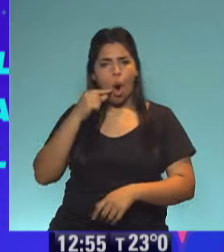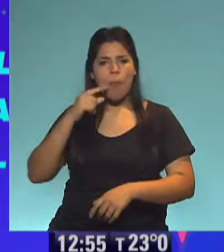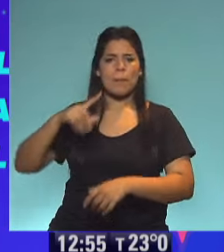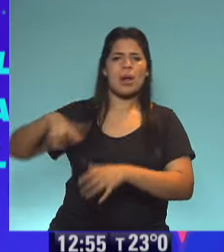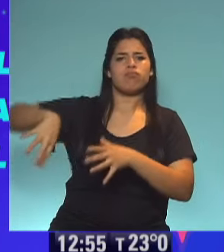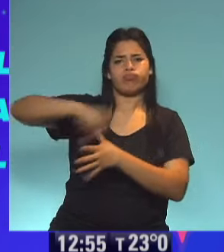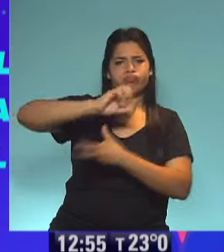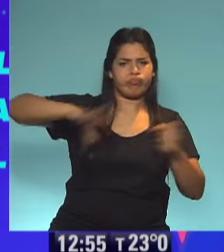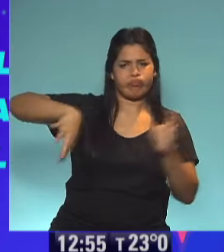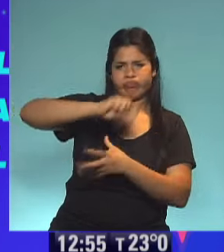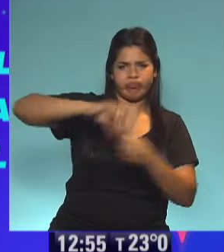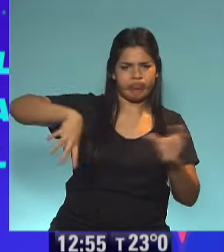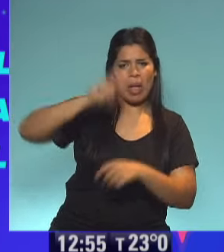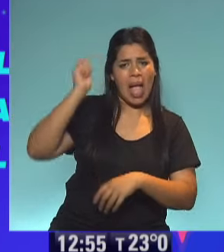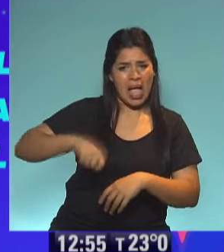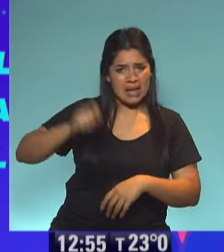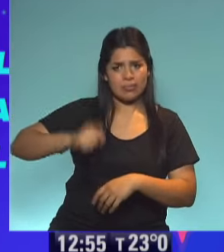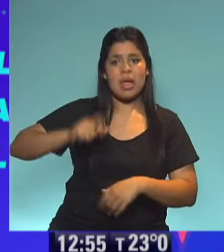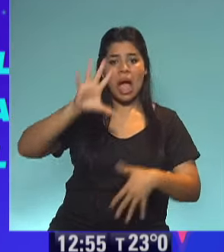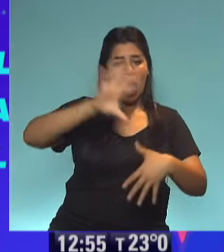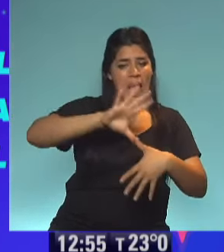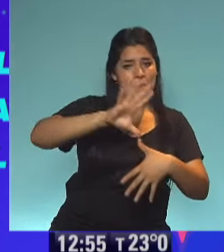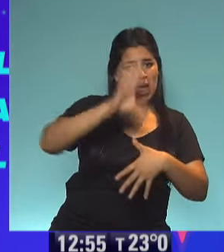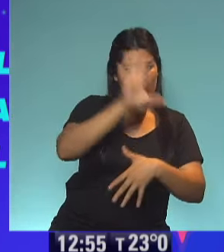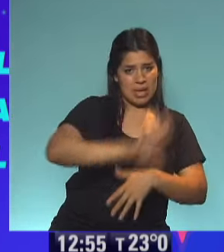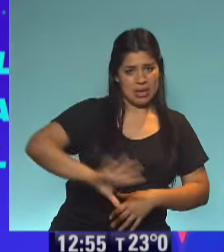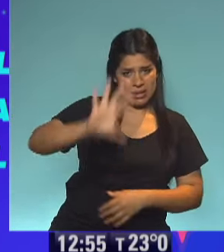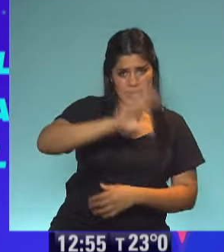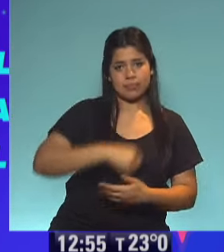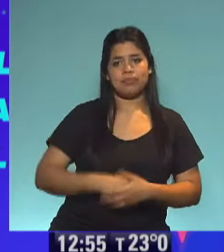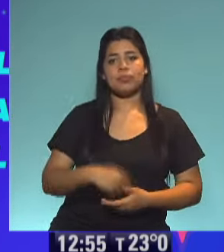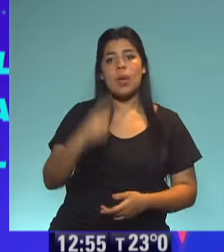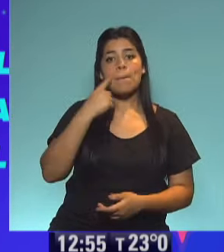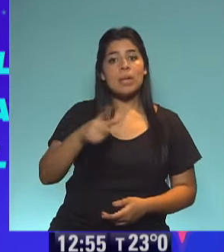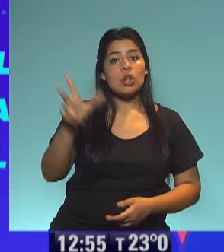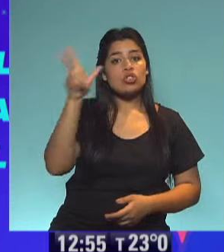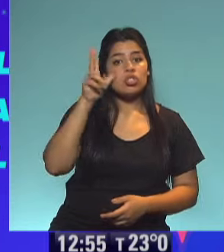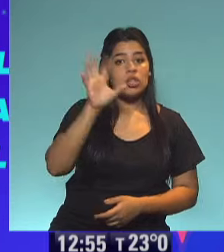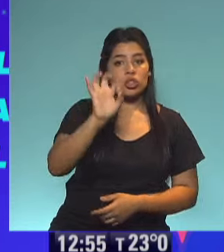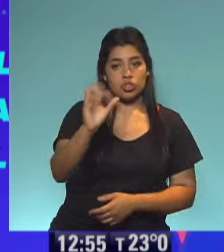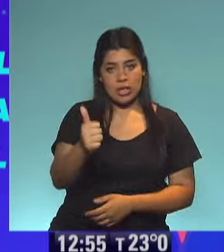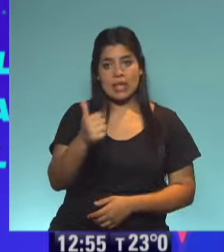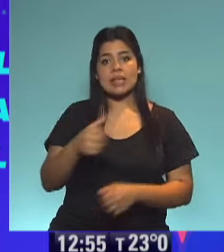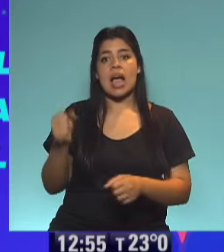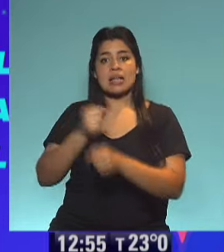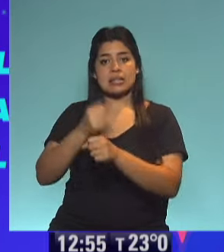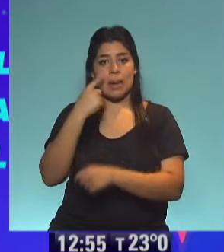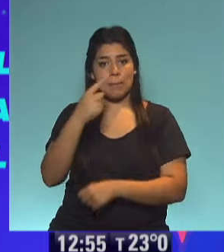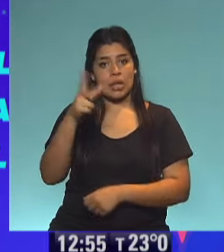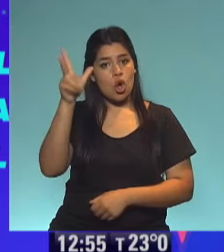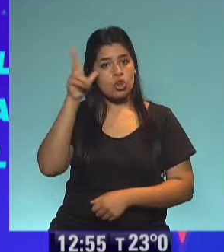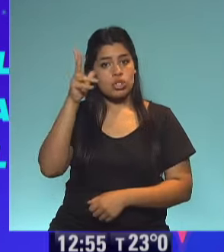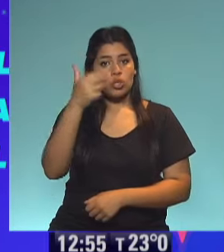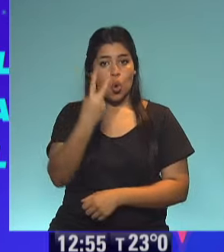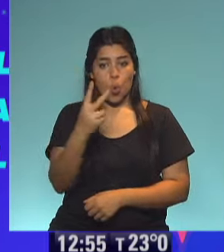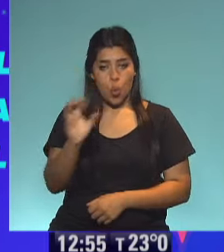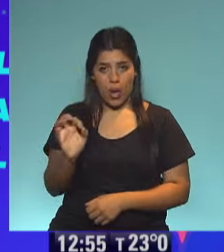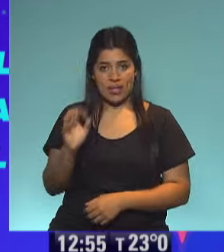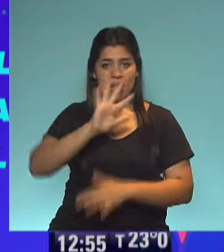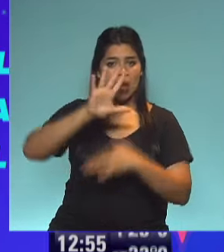proceso de esclavización en América. De 1806 a 1820, la Revolución y Guerras de la